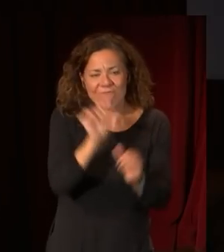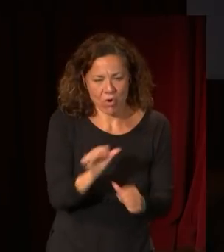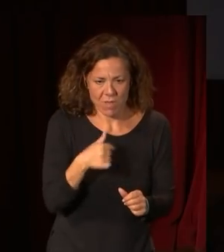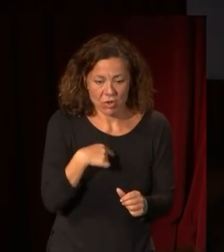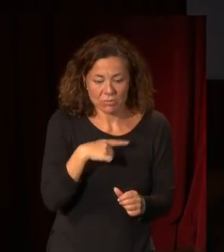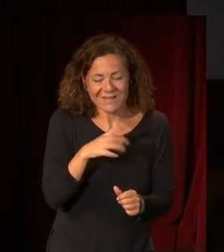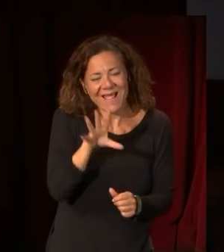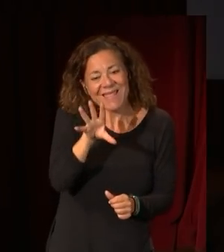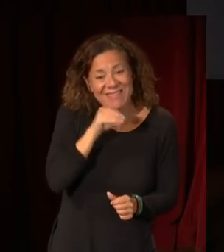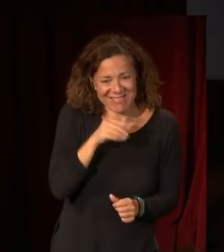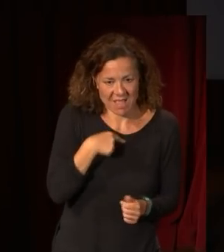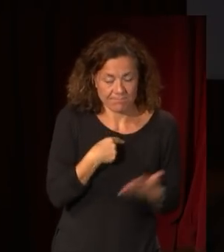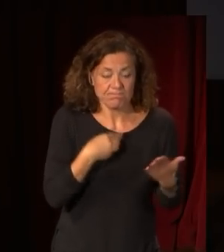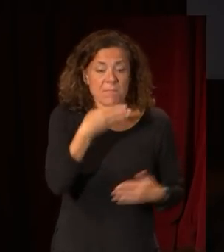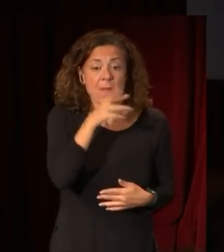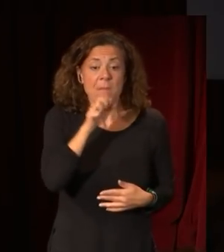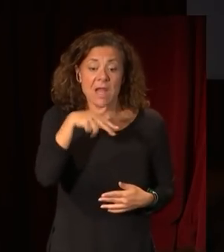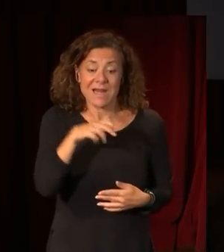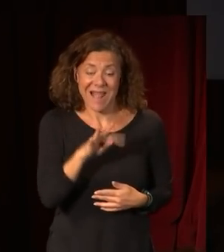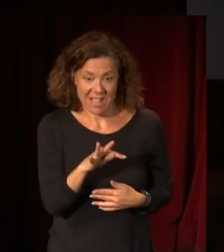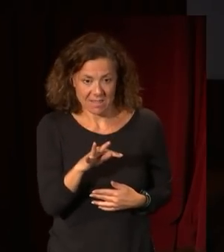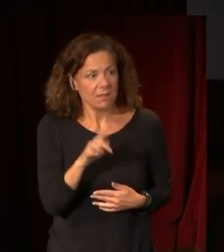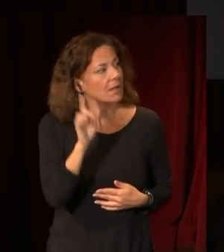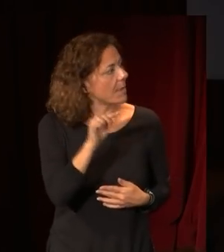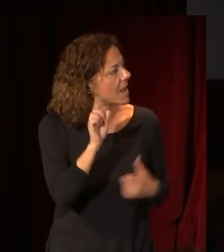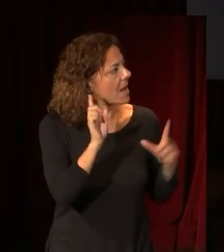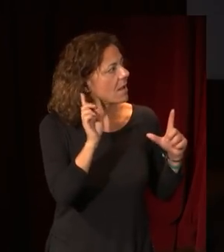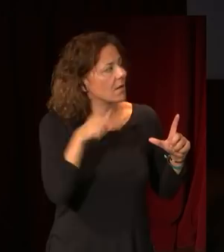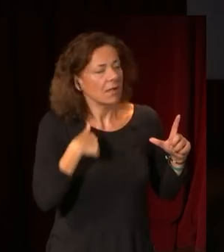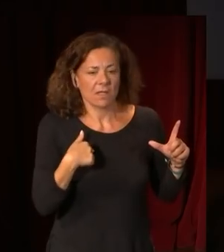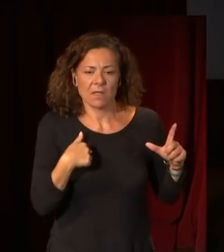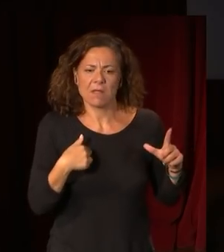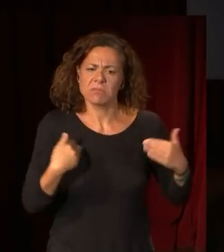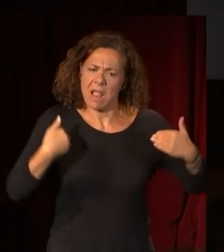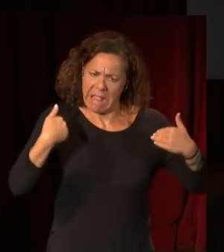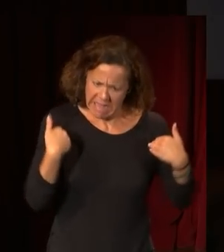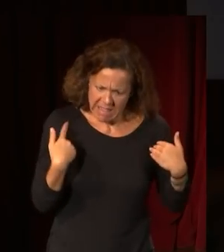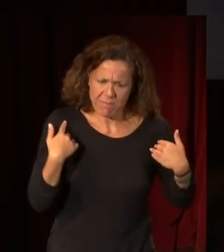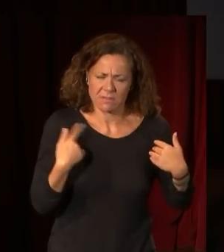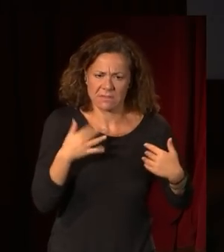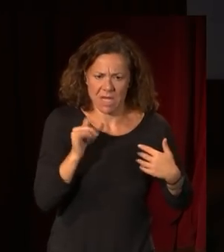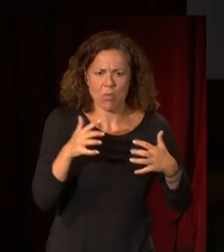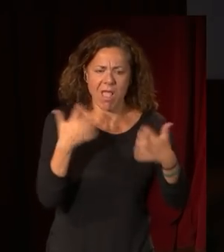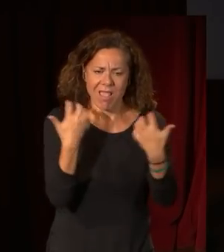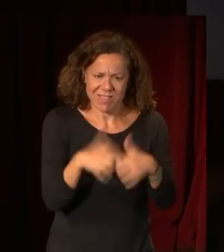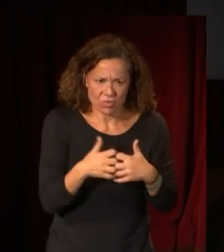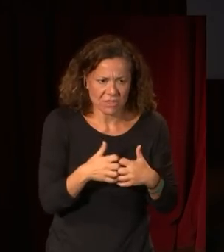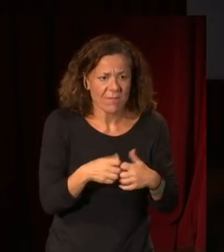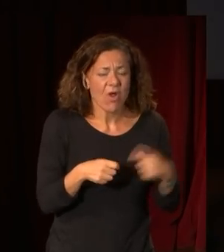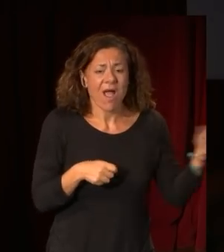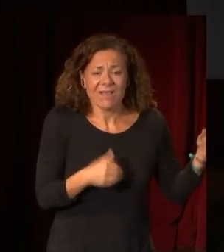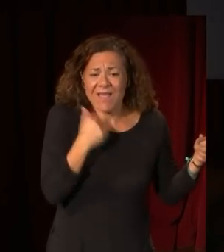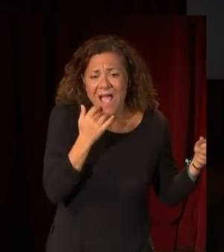el retablo el de martín bernat que era estaba a la cabeza de una fábrica de retablos de una industria aquí no hay un diseño